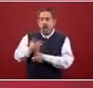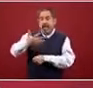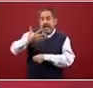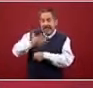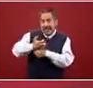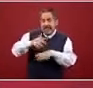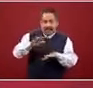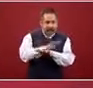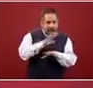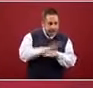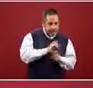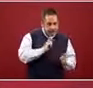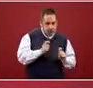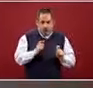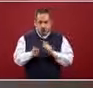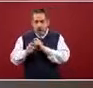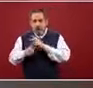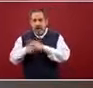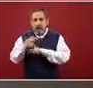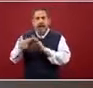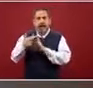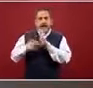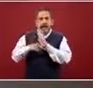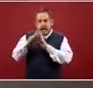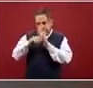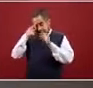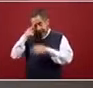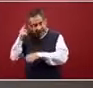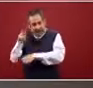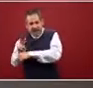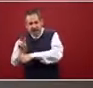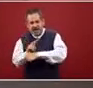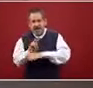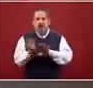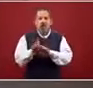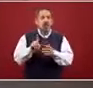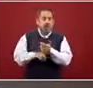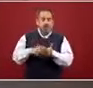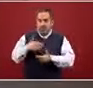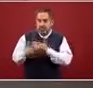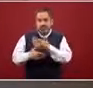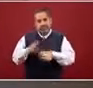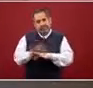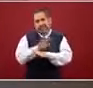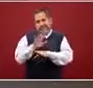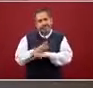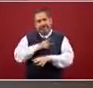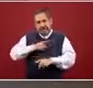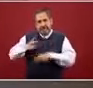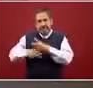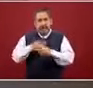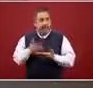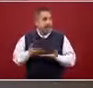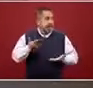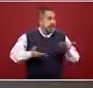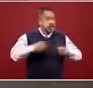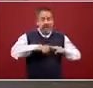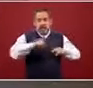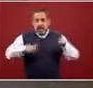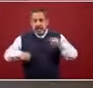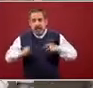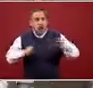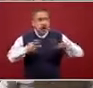quinta modificación de los lineamientos de vigilancia epidemiológica, que naturalmente tienen que cambiar de acuerdo a la situación y